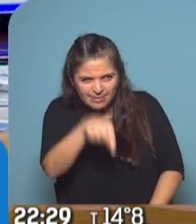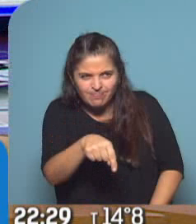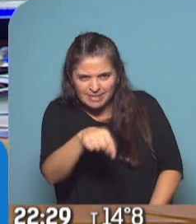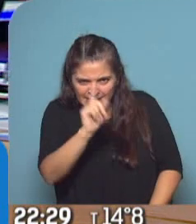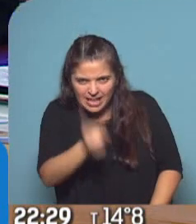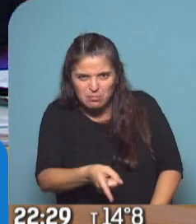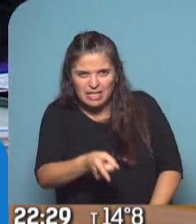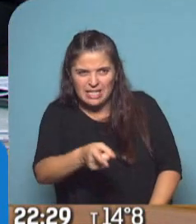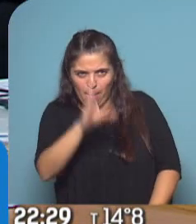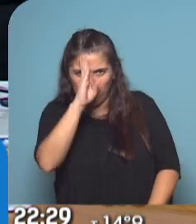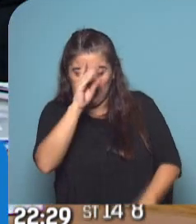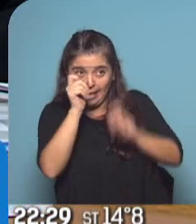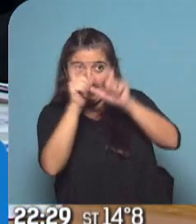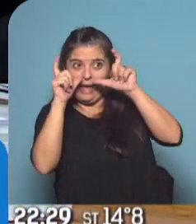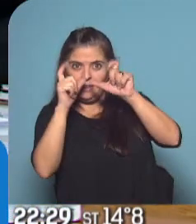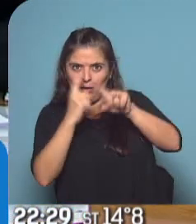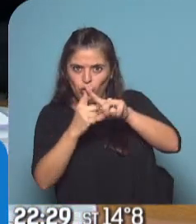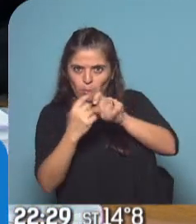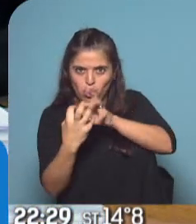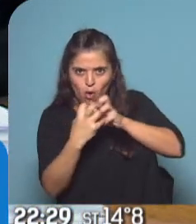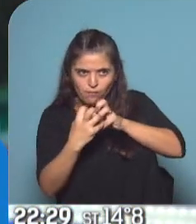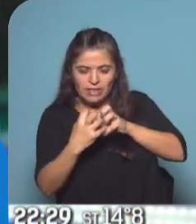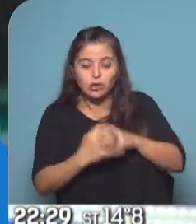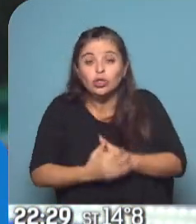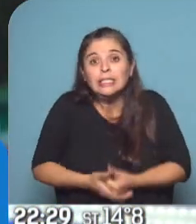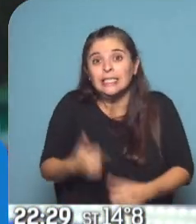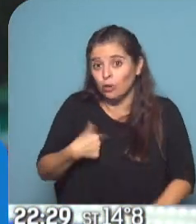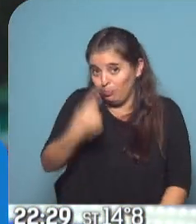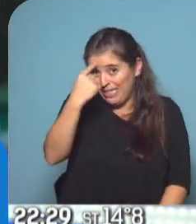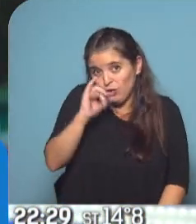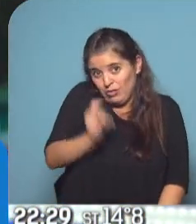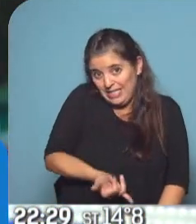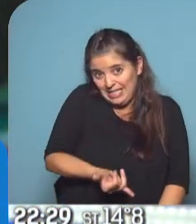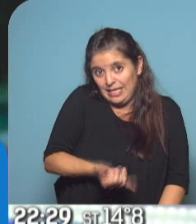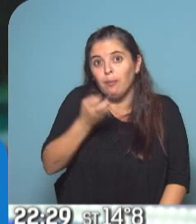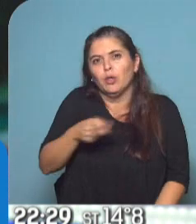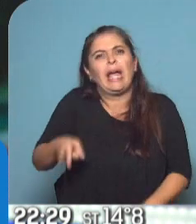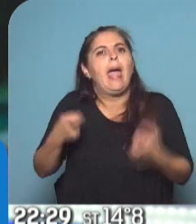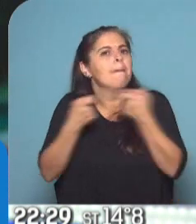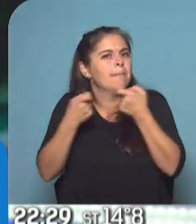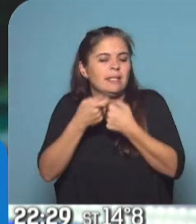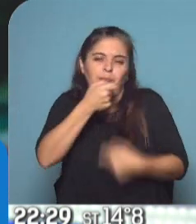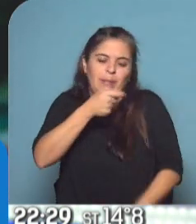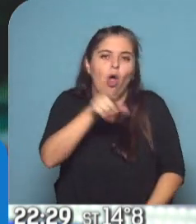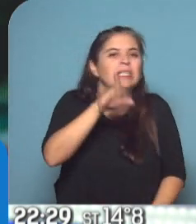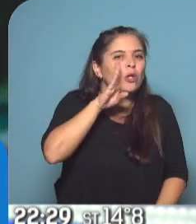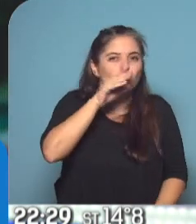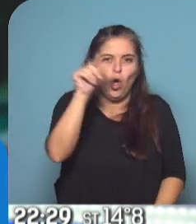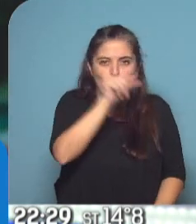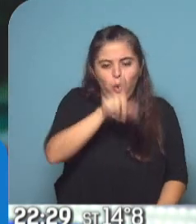esta batalla yo creo que sí porque empresas de telecomunicaciones como huawei y bueno google en el caso de eeuu